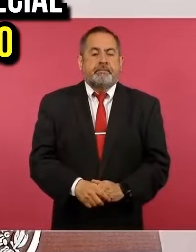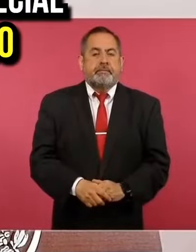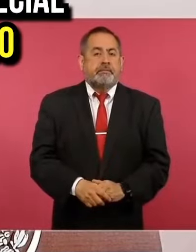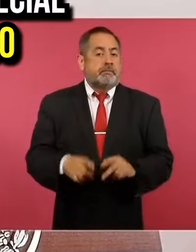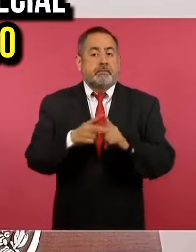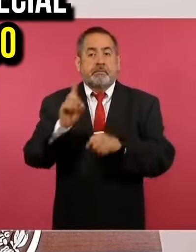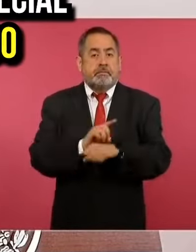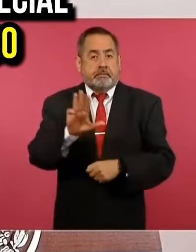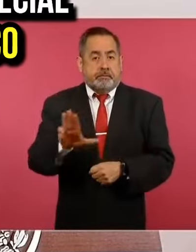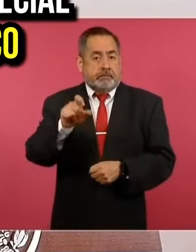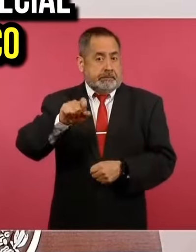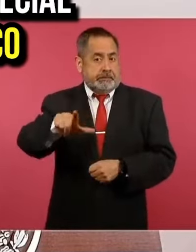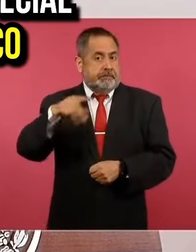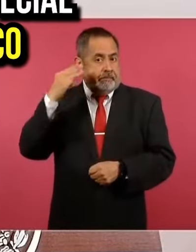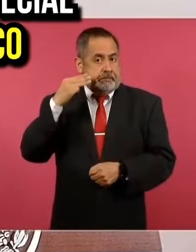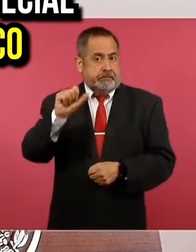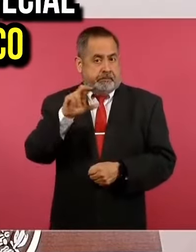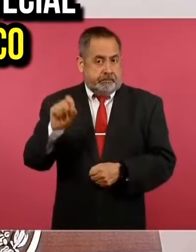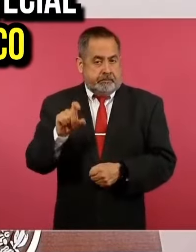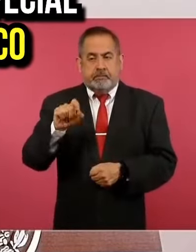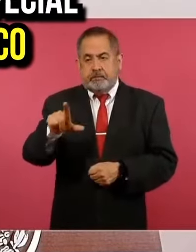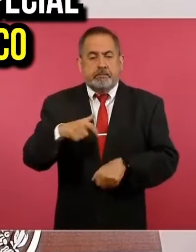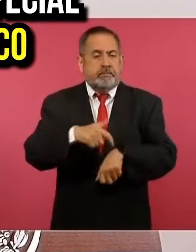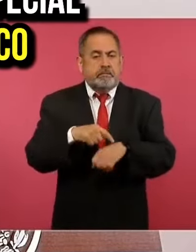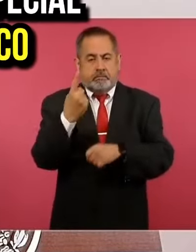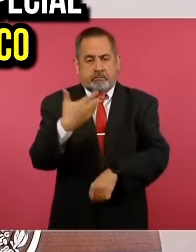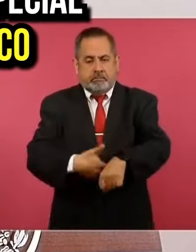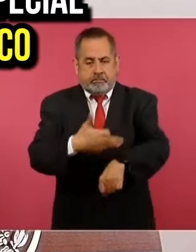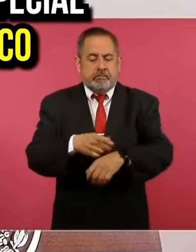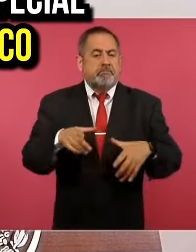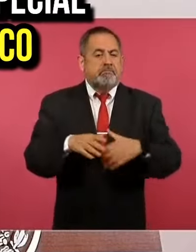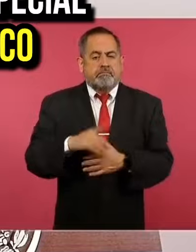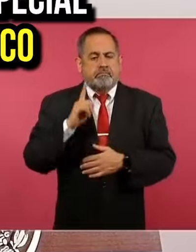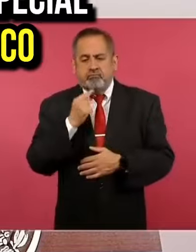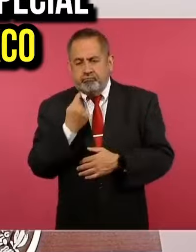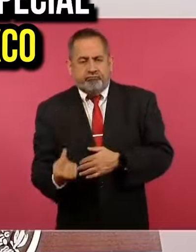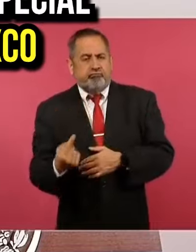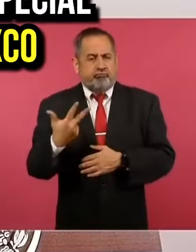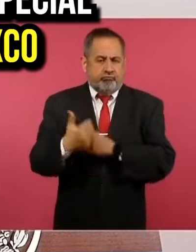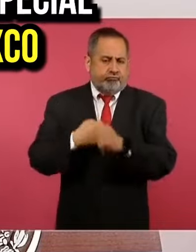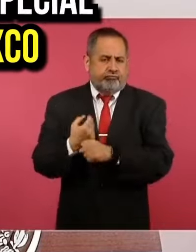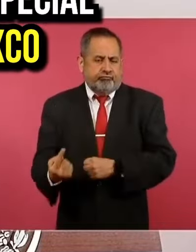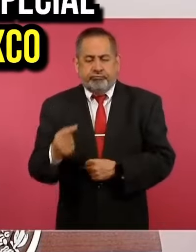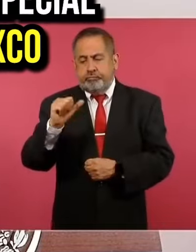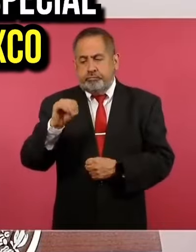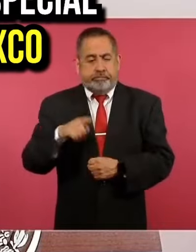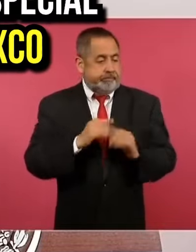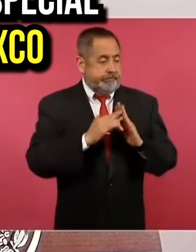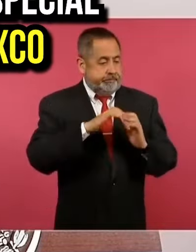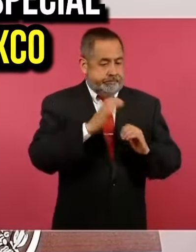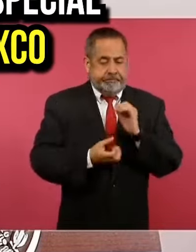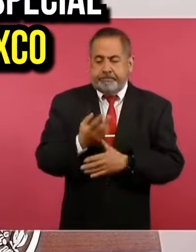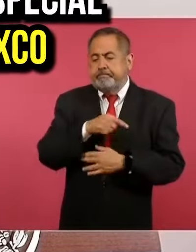Esto inicia el miércoles 27 de marzo. A las 13 horas, la menor Camila, de 8 años de edad, sale de su